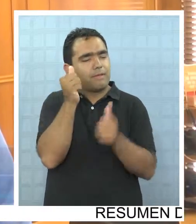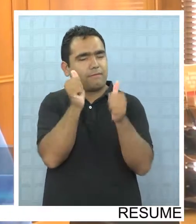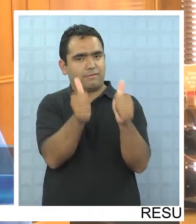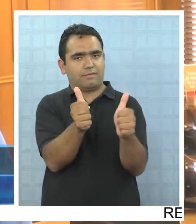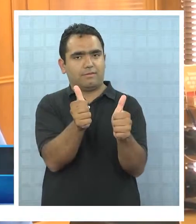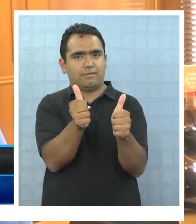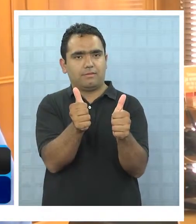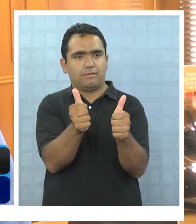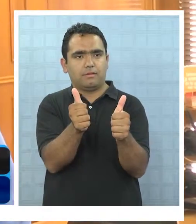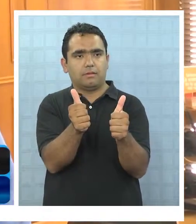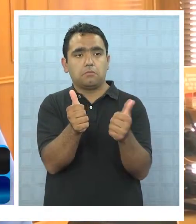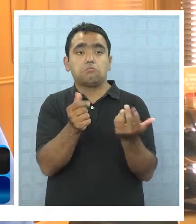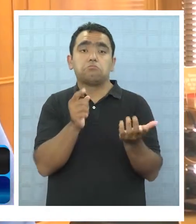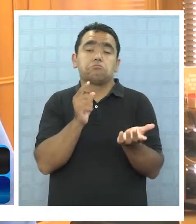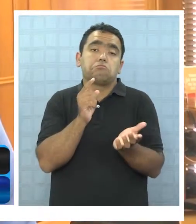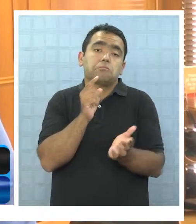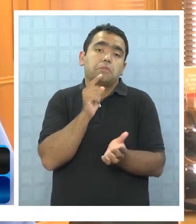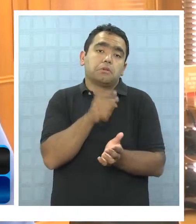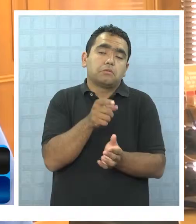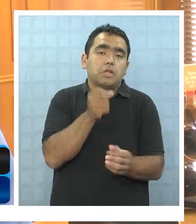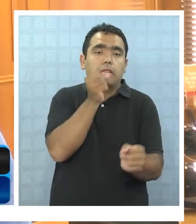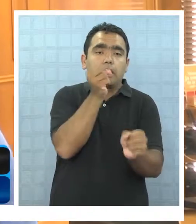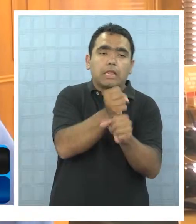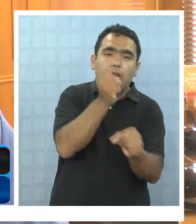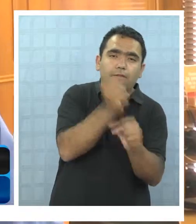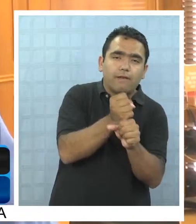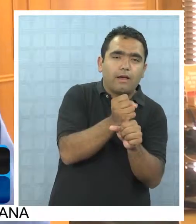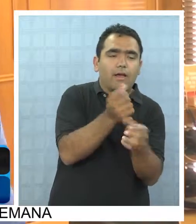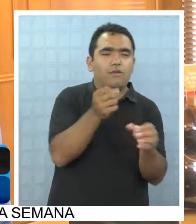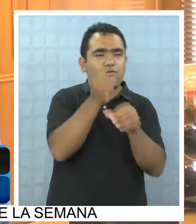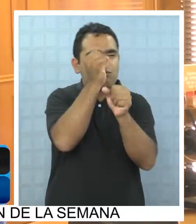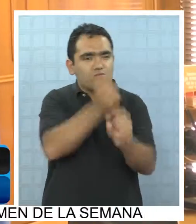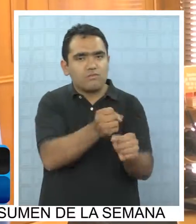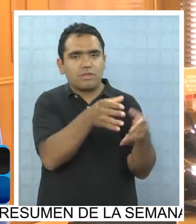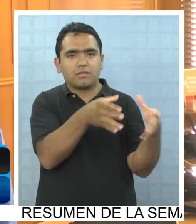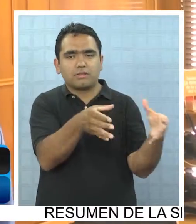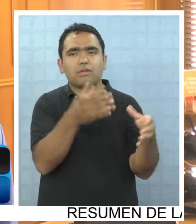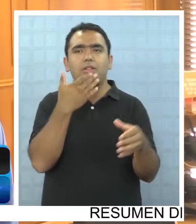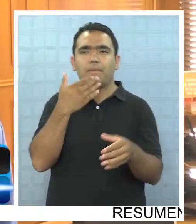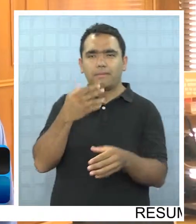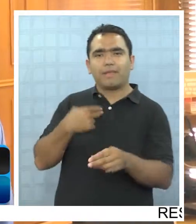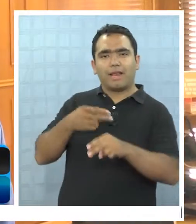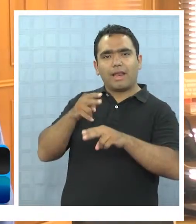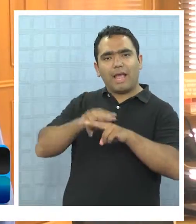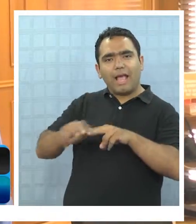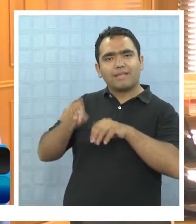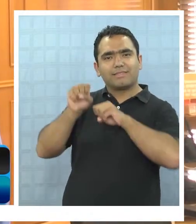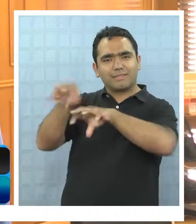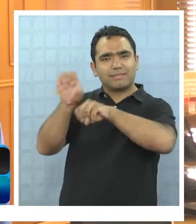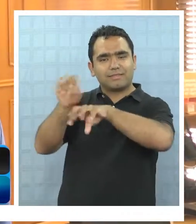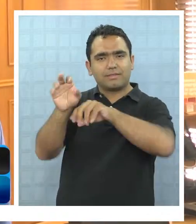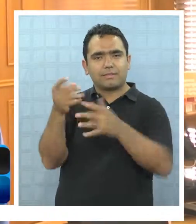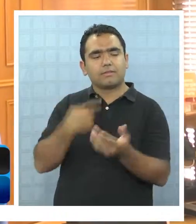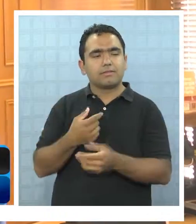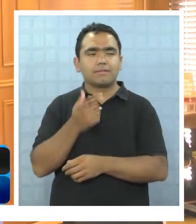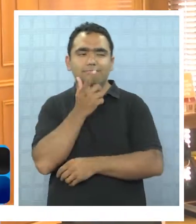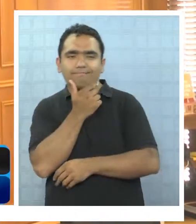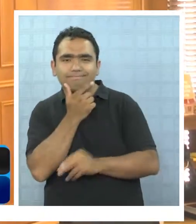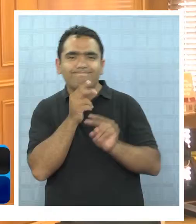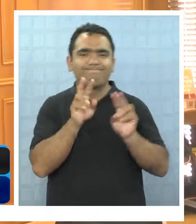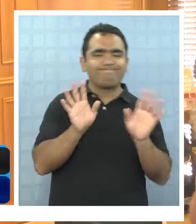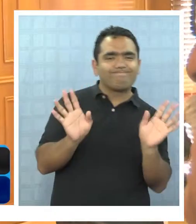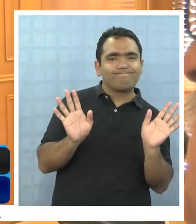analizarlo bien. Y en eso, entre el trabajo de la fundación, las clases que hago y las otras cosas, lo tengo ahí